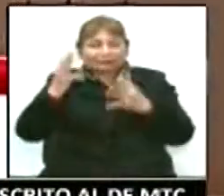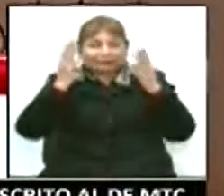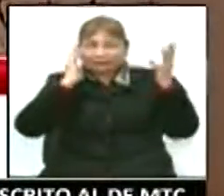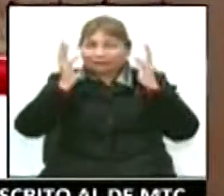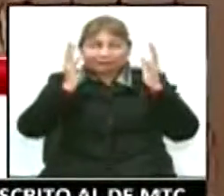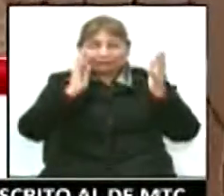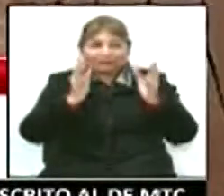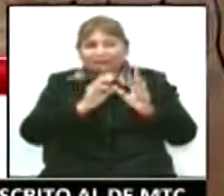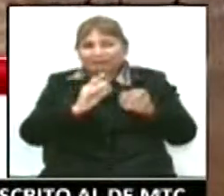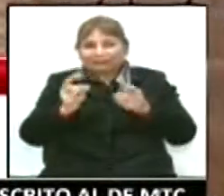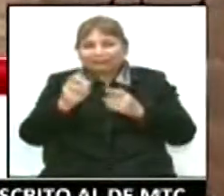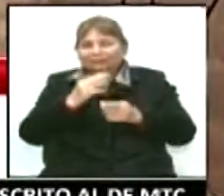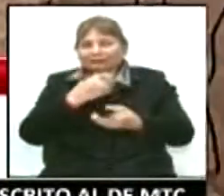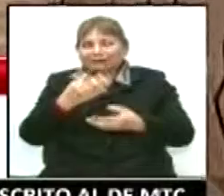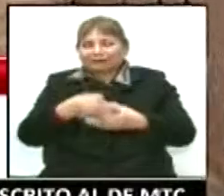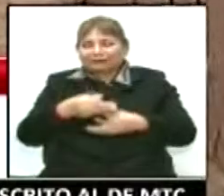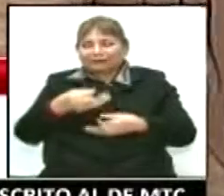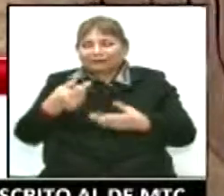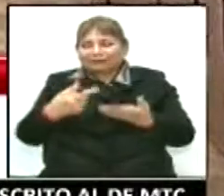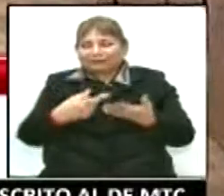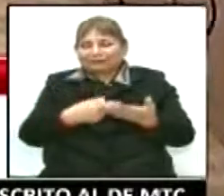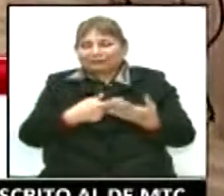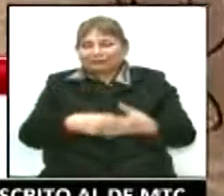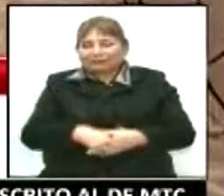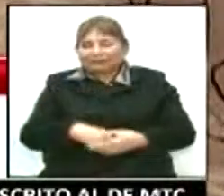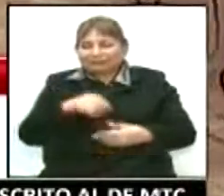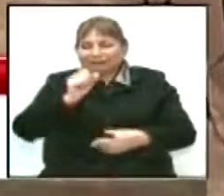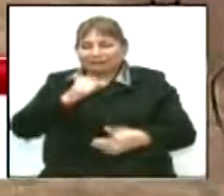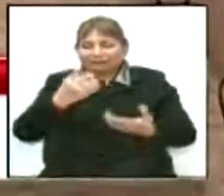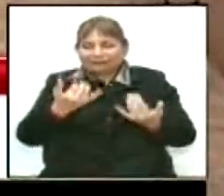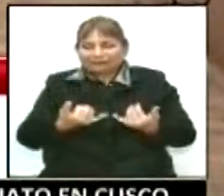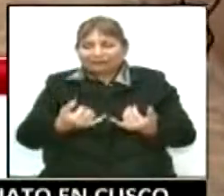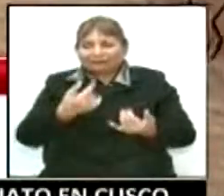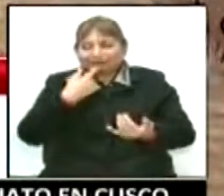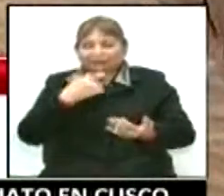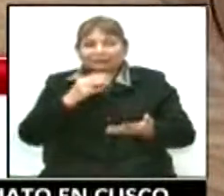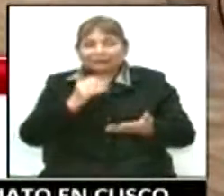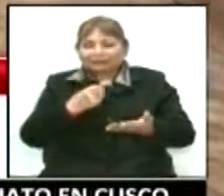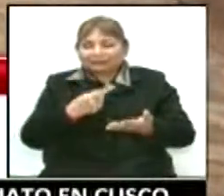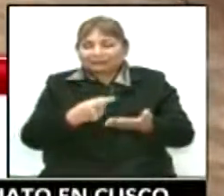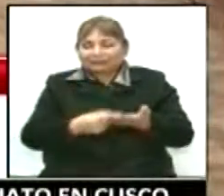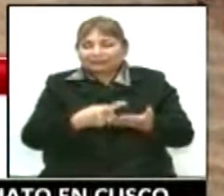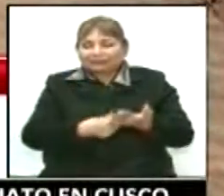distraigamos el debate, señor presidente. Y sí creo que hay que exhortar, señor